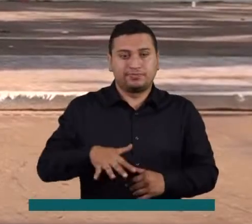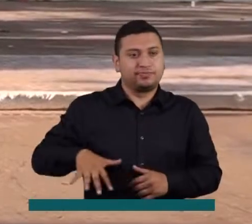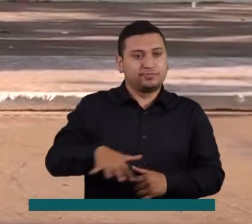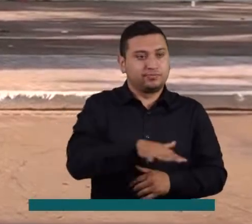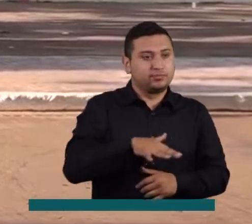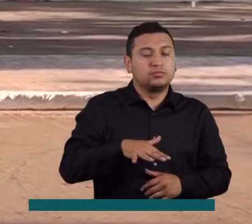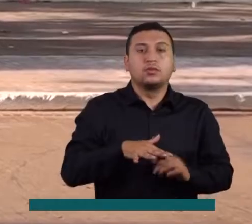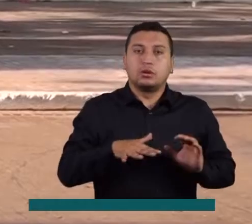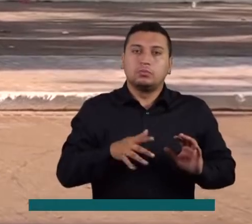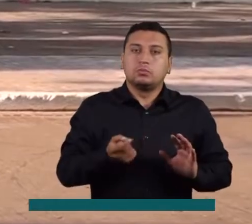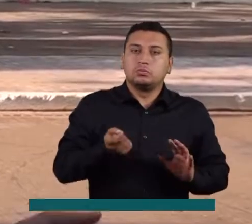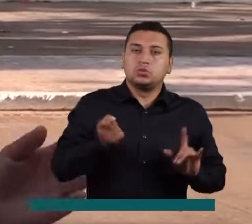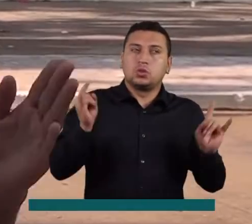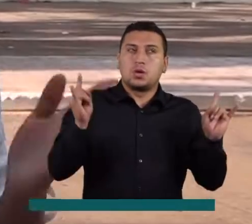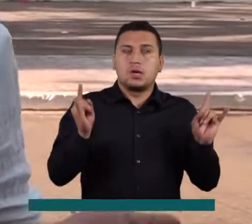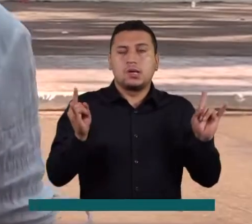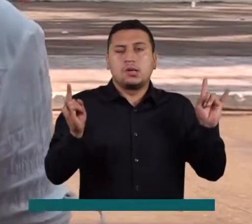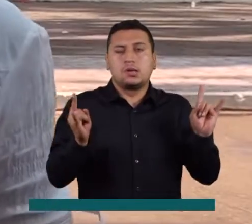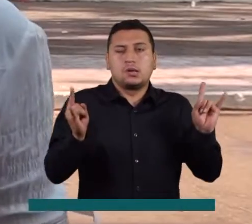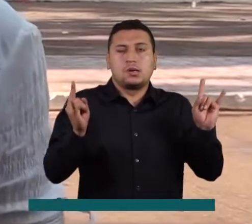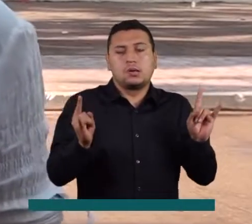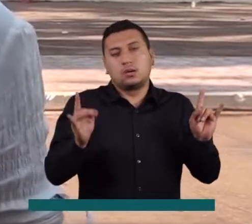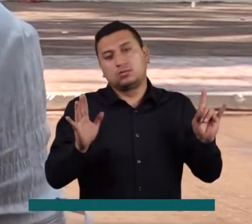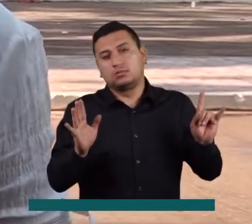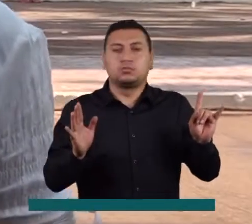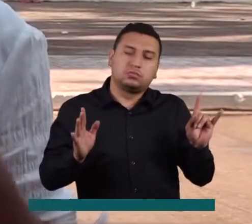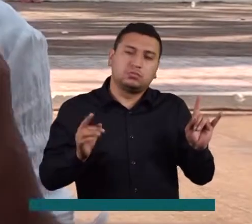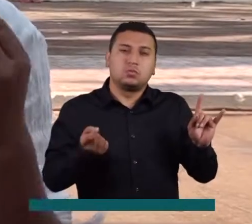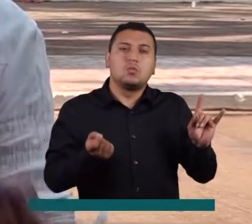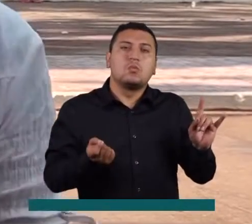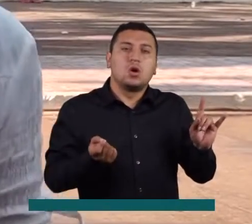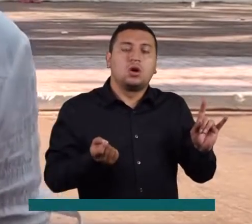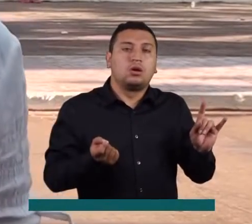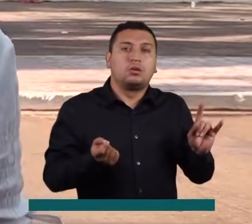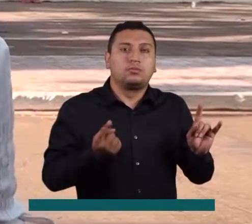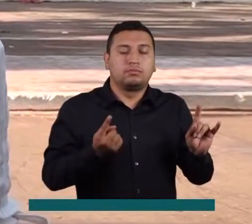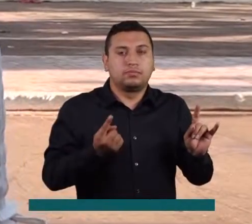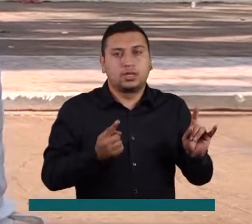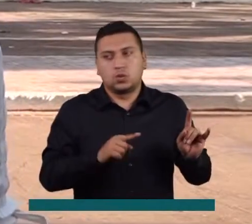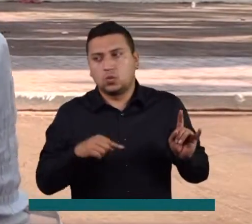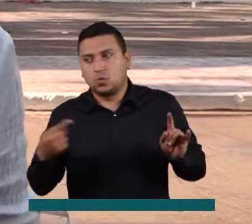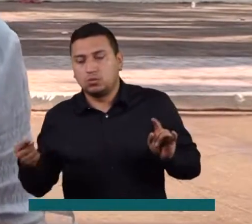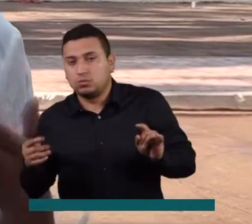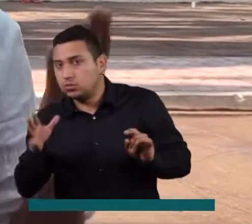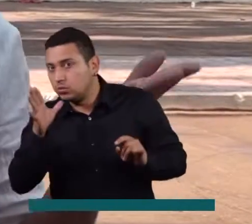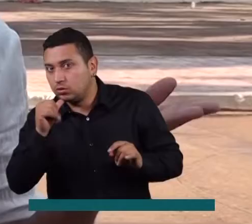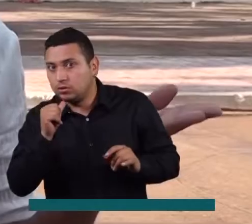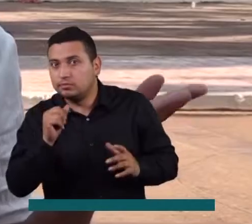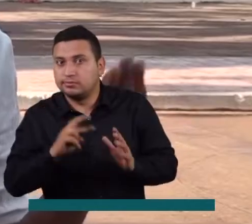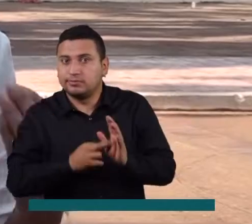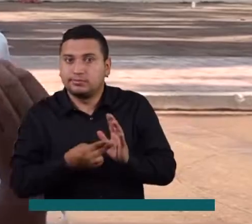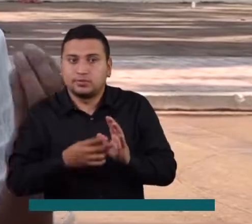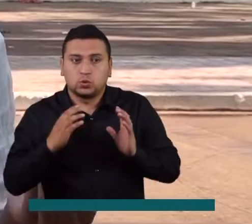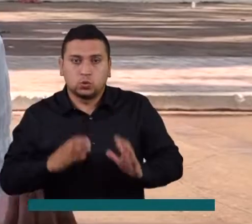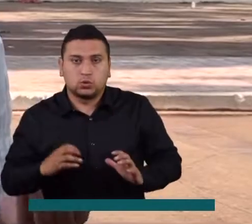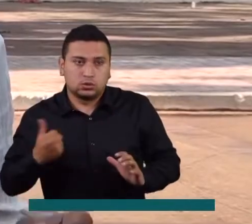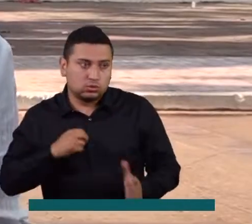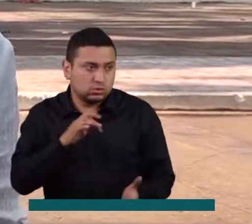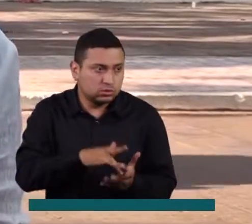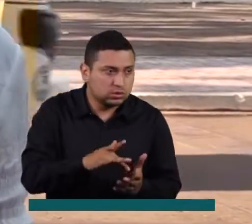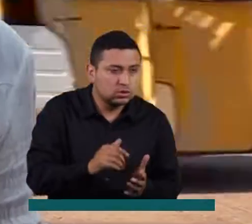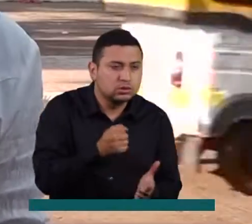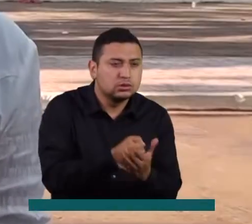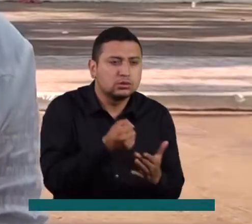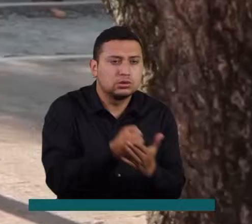Plaza Santander, uno de los pocos espacios aquí en la ciudad de Puerto Carreño donde de forma intermitente llega la señal telefónica, por lo que es común ver